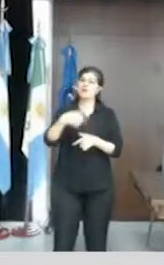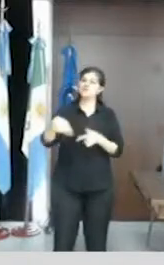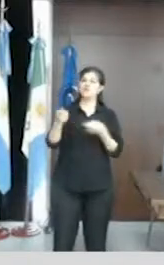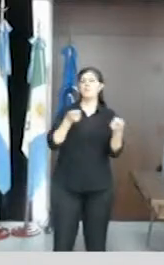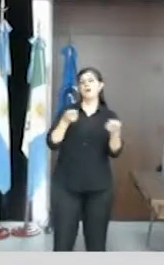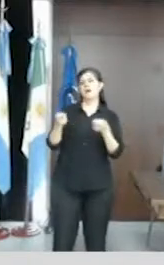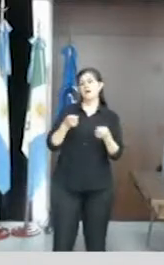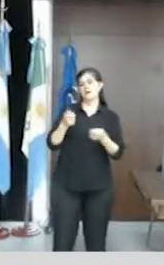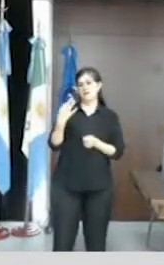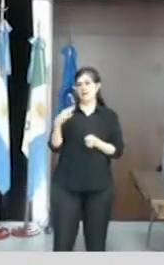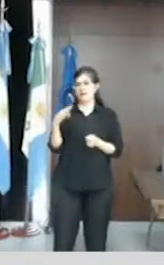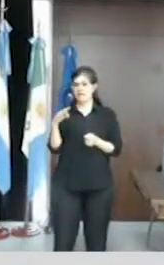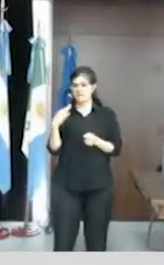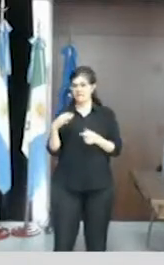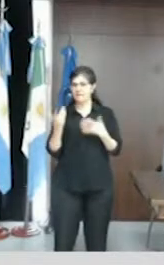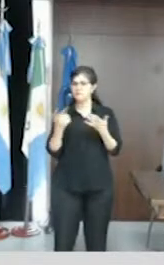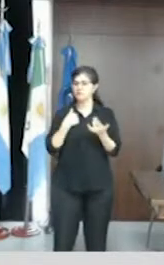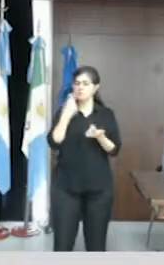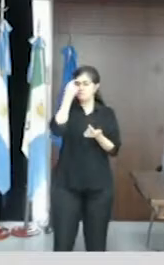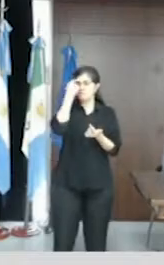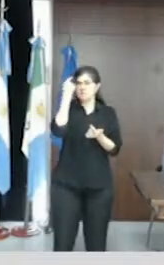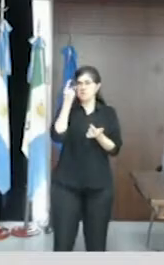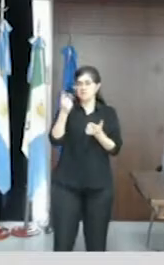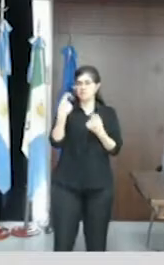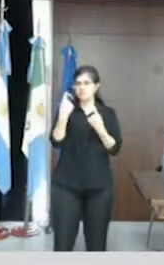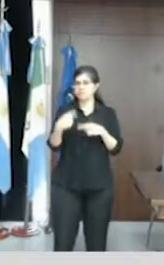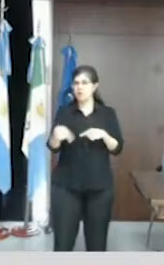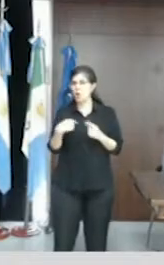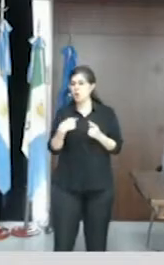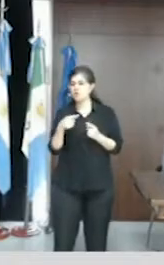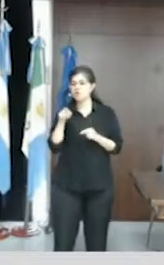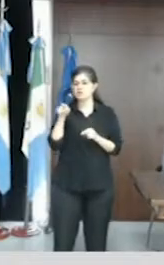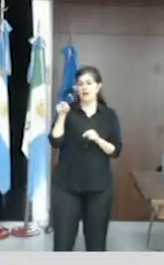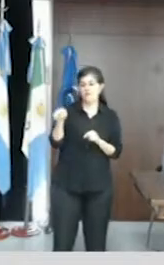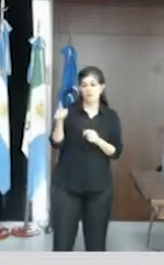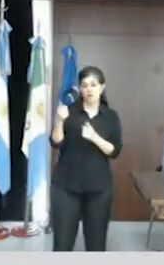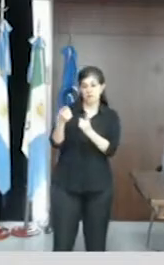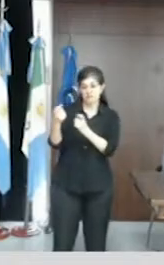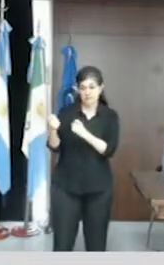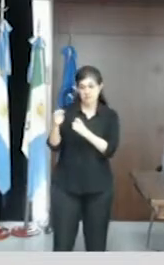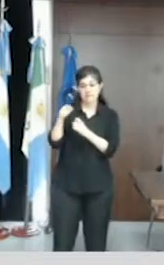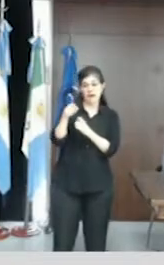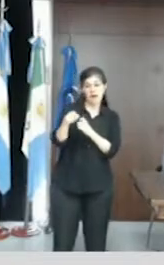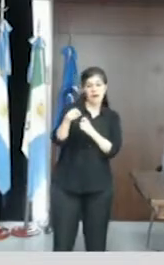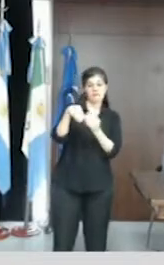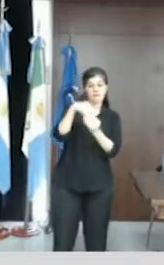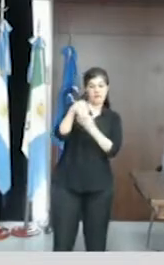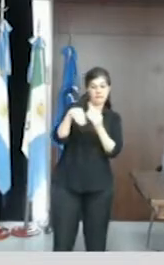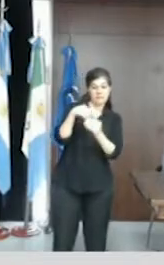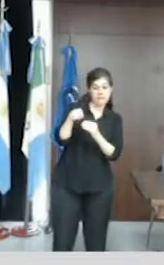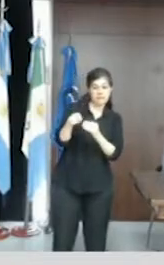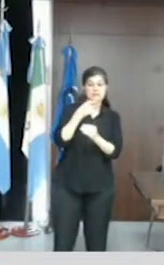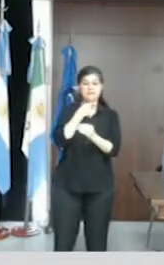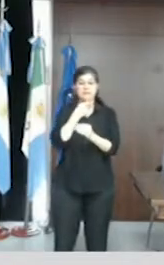turbulentas, entre lo que yo creo que hay que hacer, entre lo que vos querés o necesitas y entre satisfacer